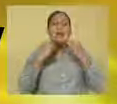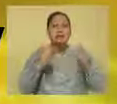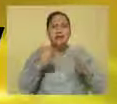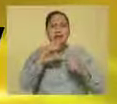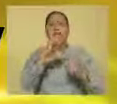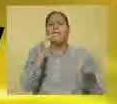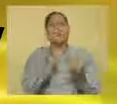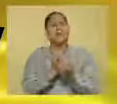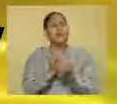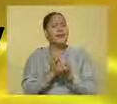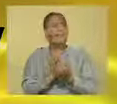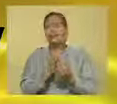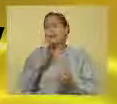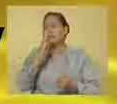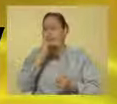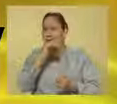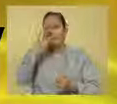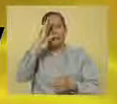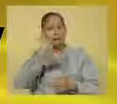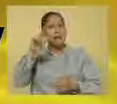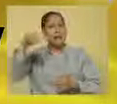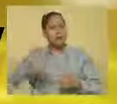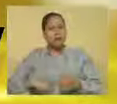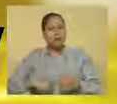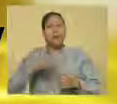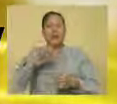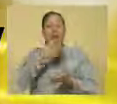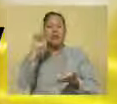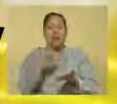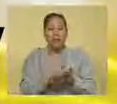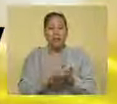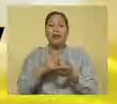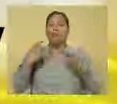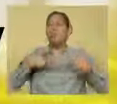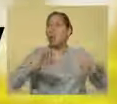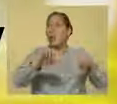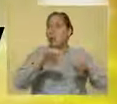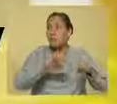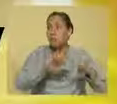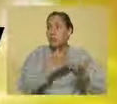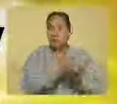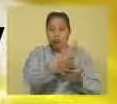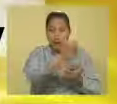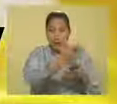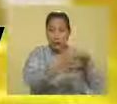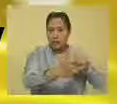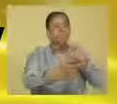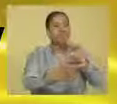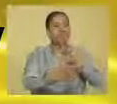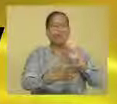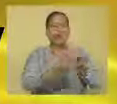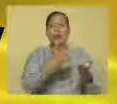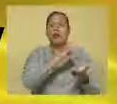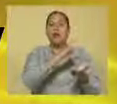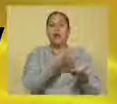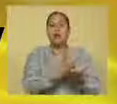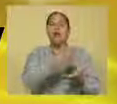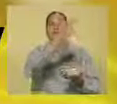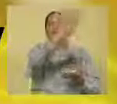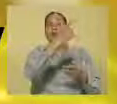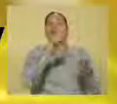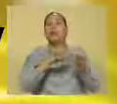ha sido un impedimento para que los empresarios inviertan más. ¿Están esperando realmente